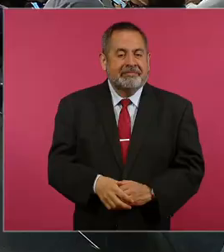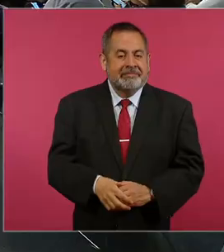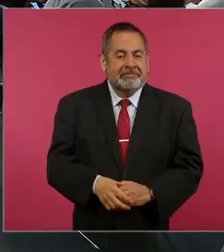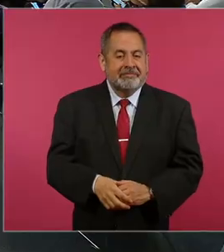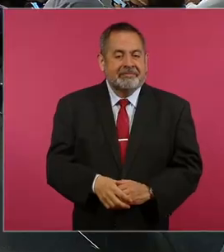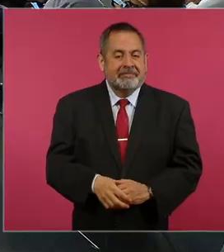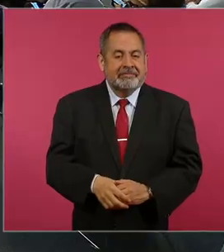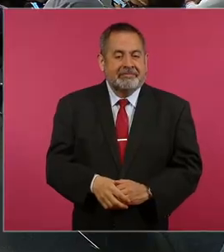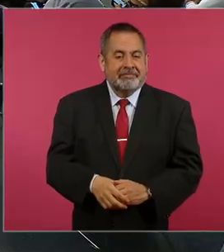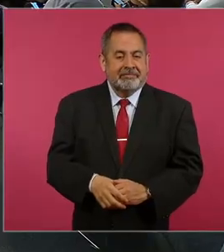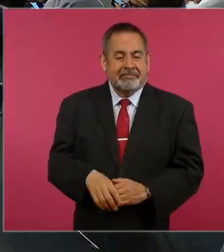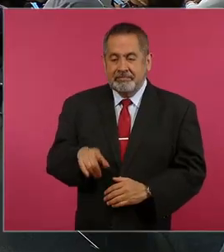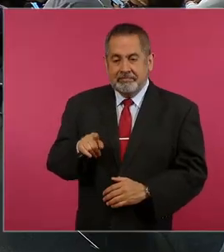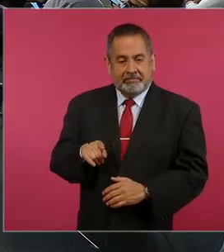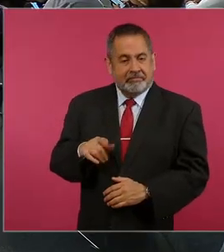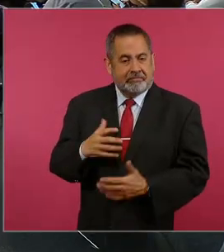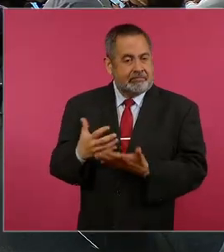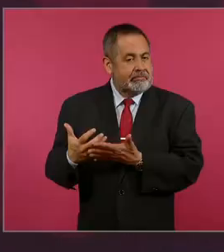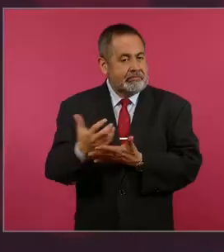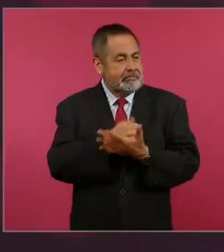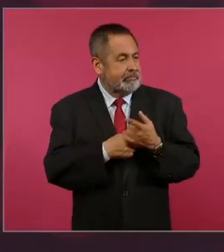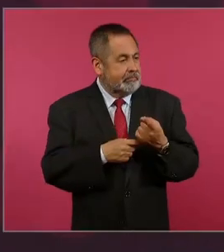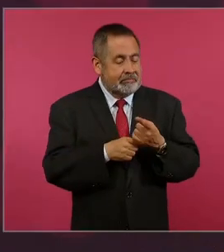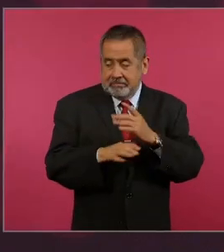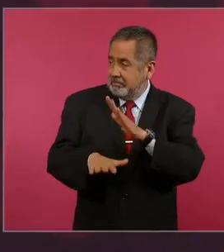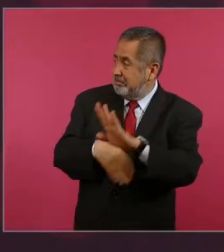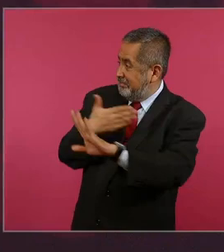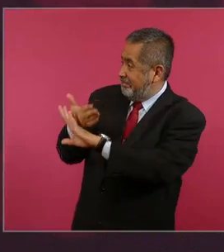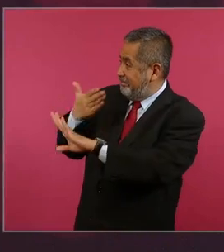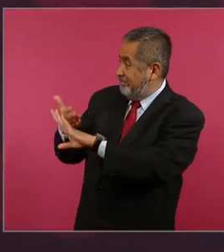en una empresa muy lucrativa para